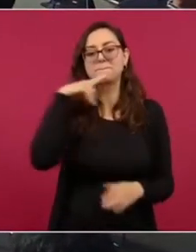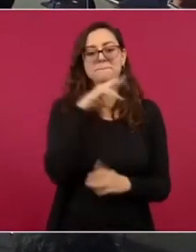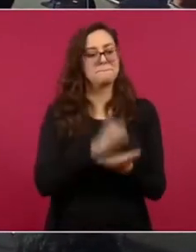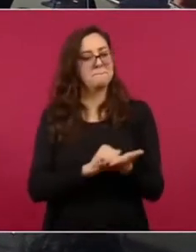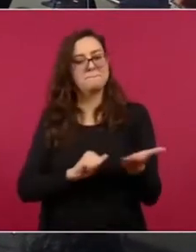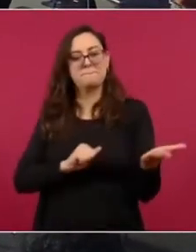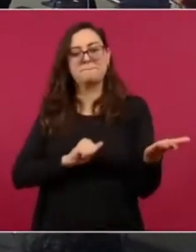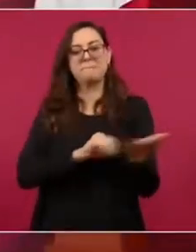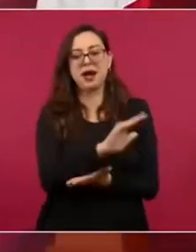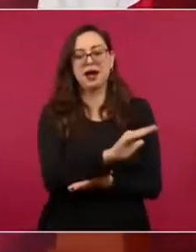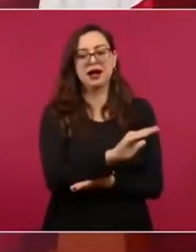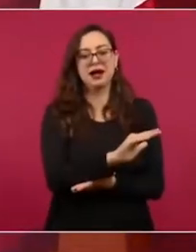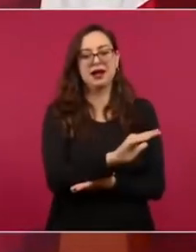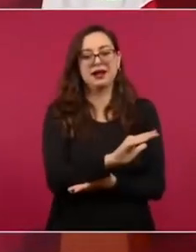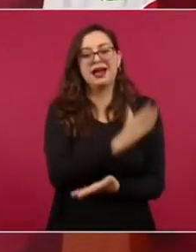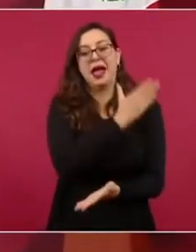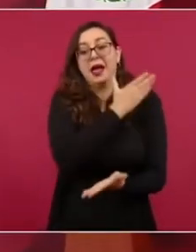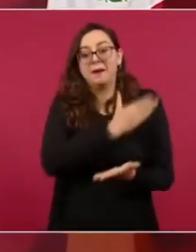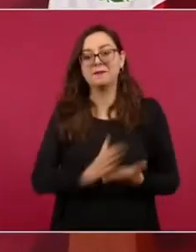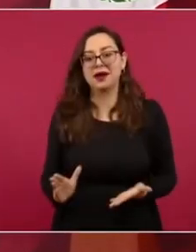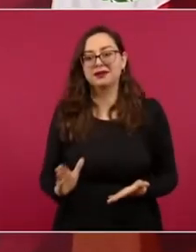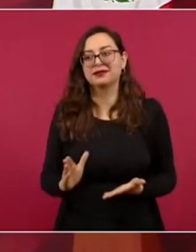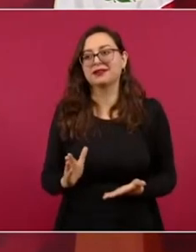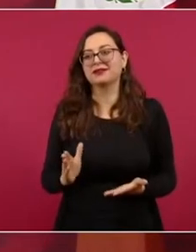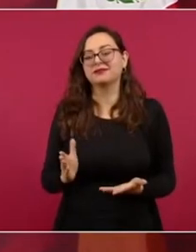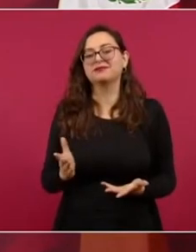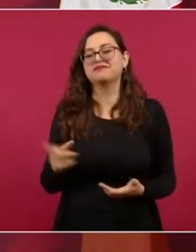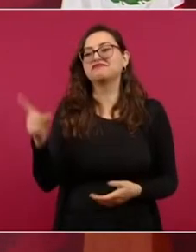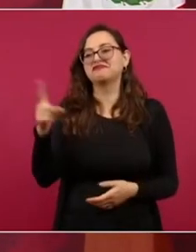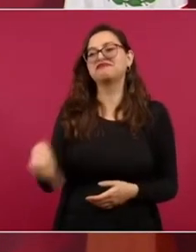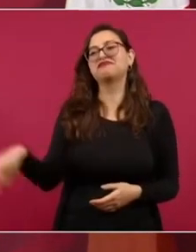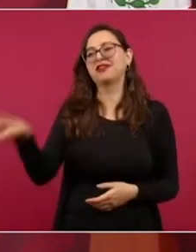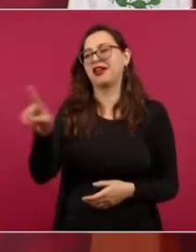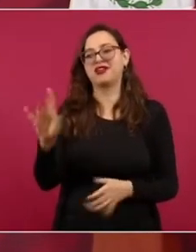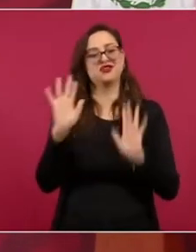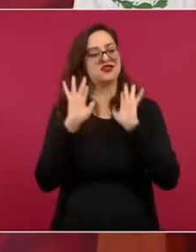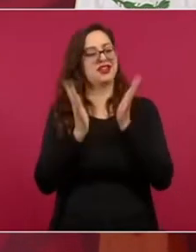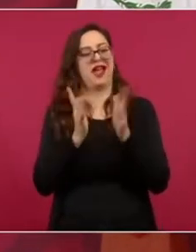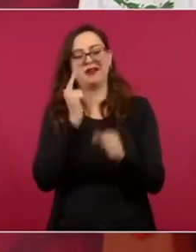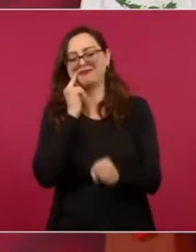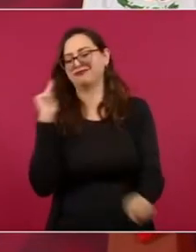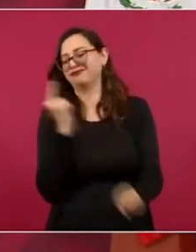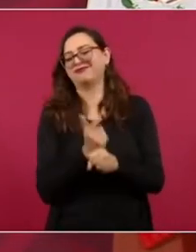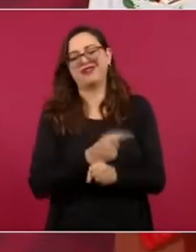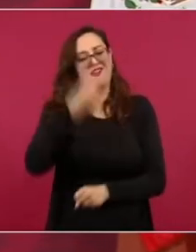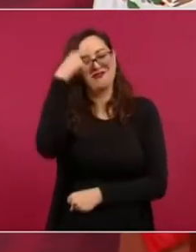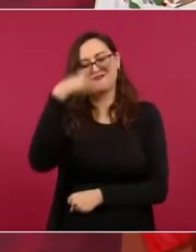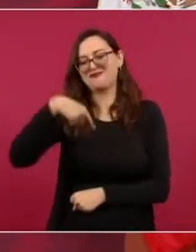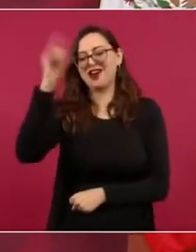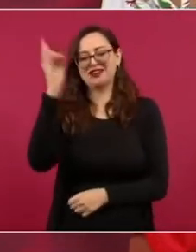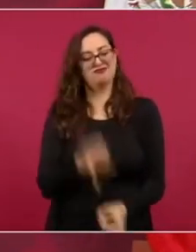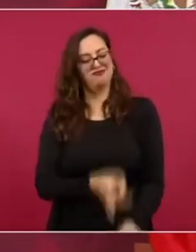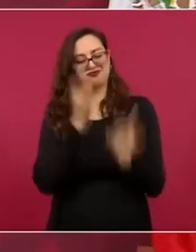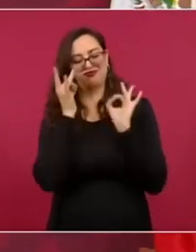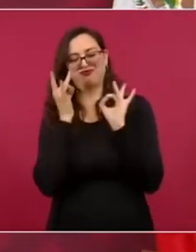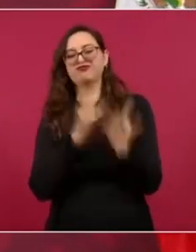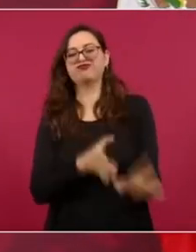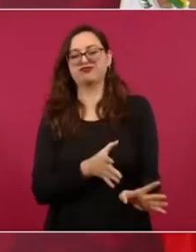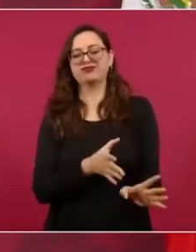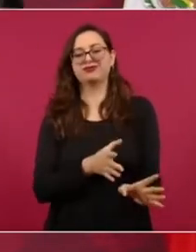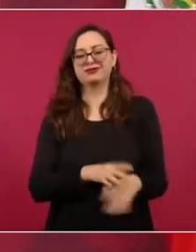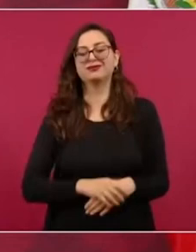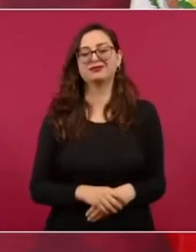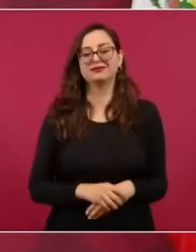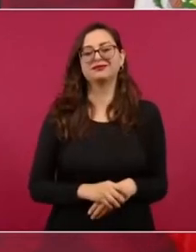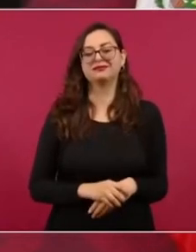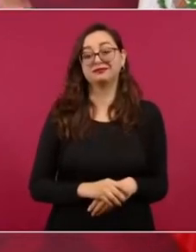el argumento, entre comillas, porque